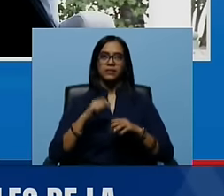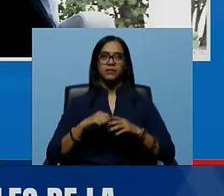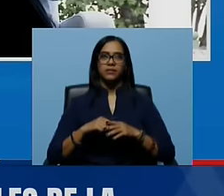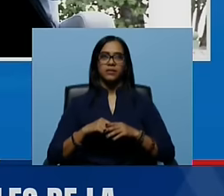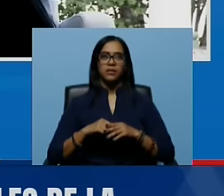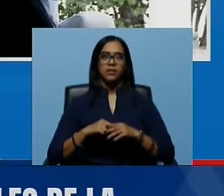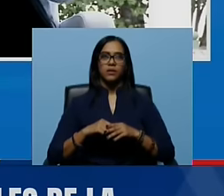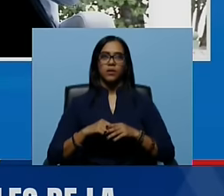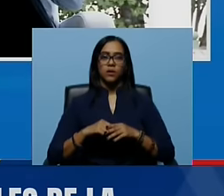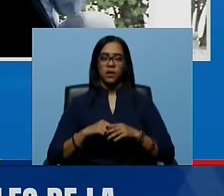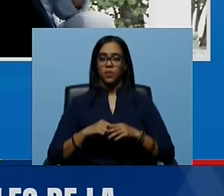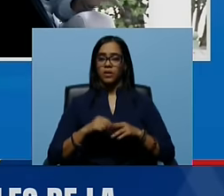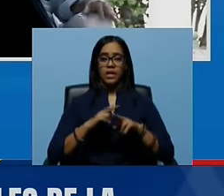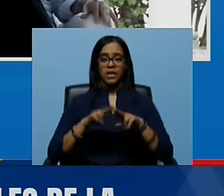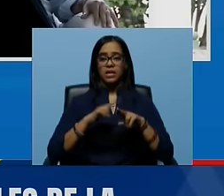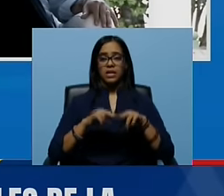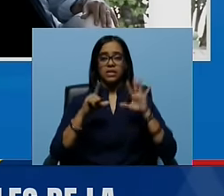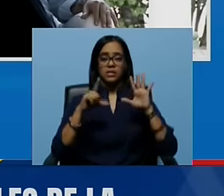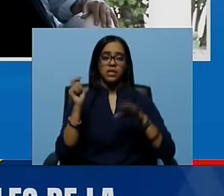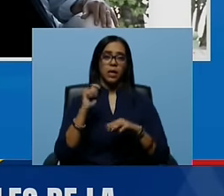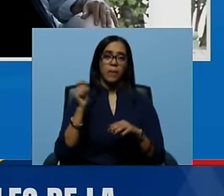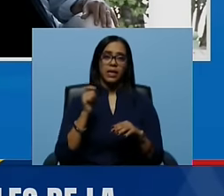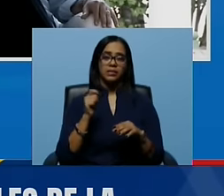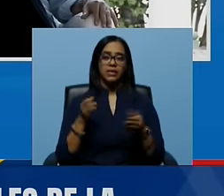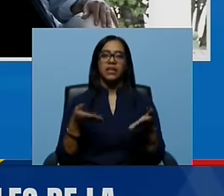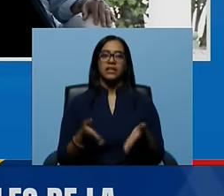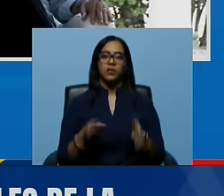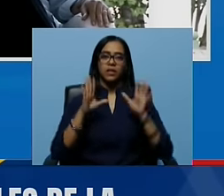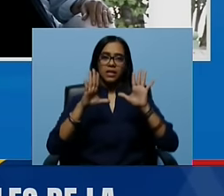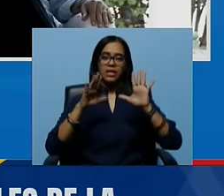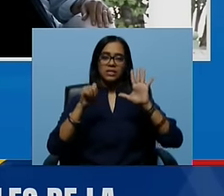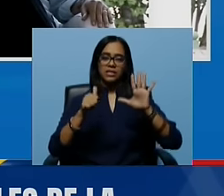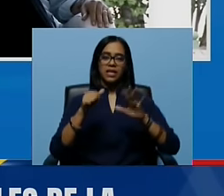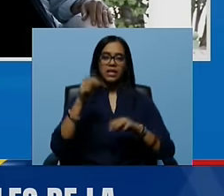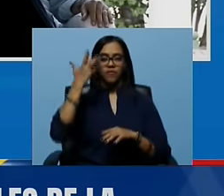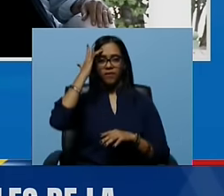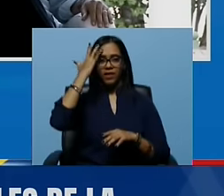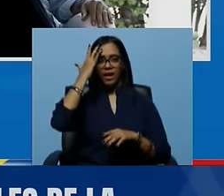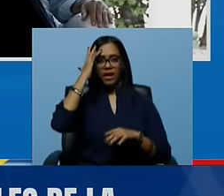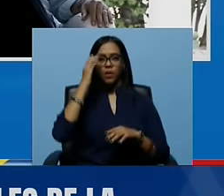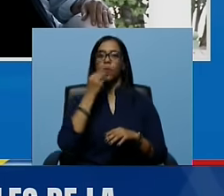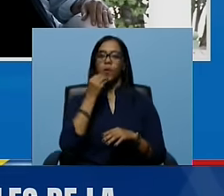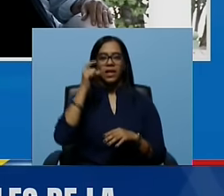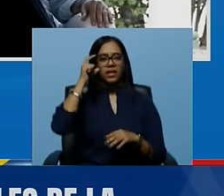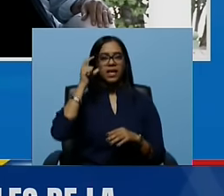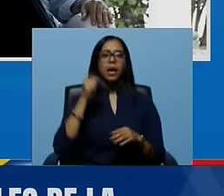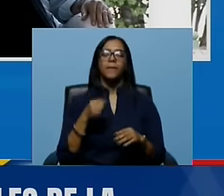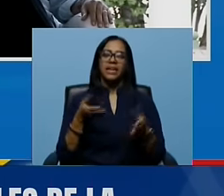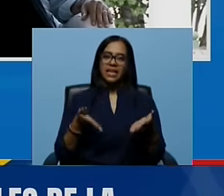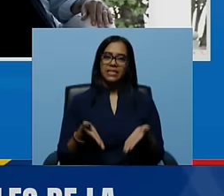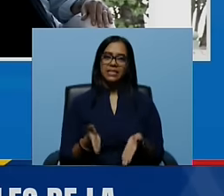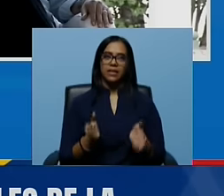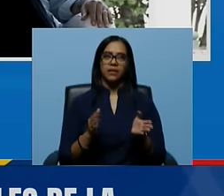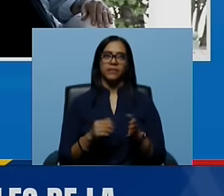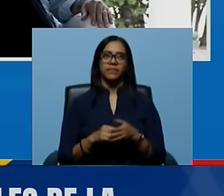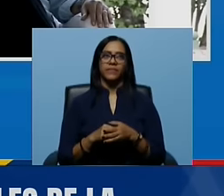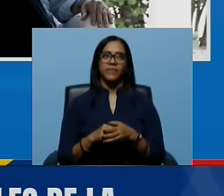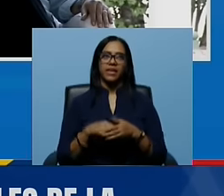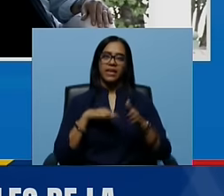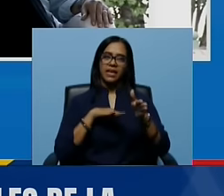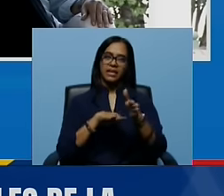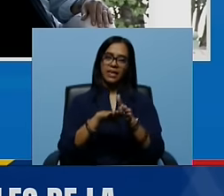Una muchachita de 7 meses. Nació el 16 de febrero. Buen día para nacer y